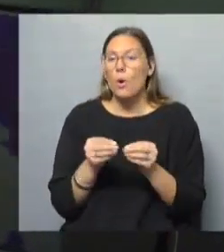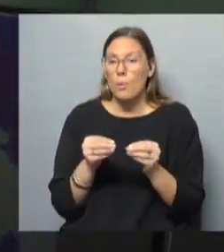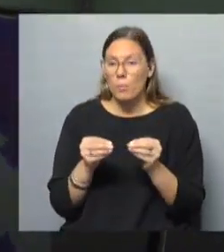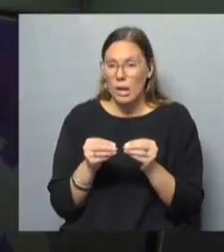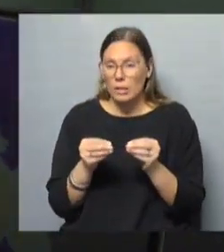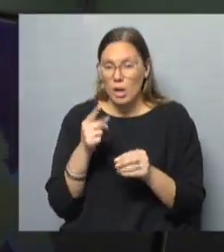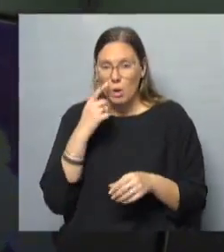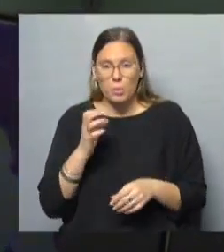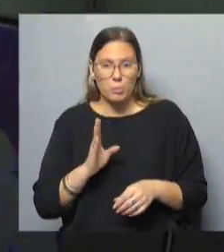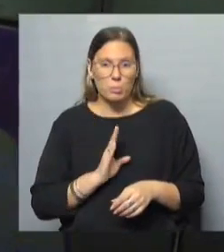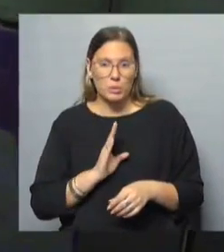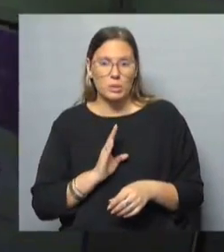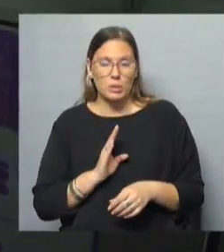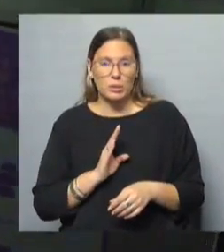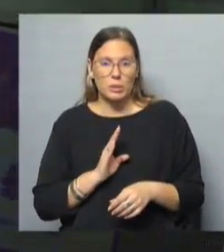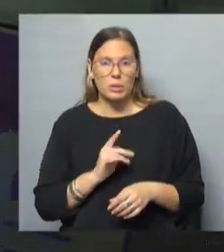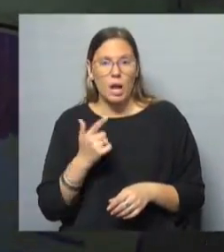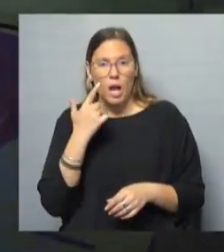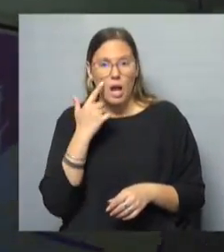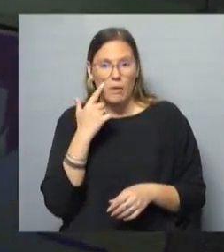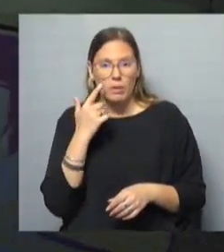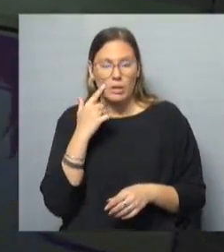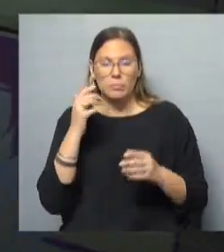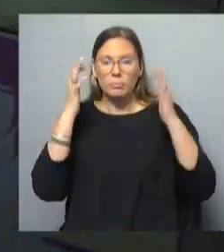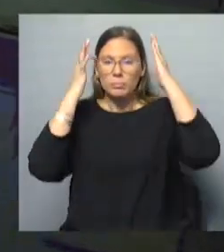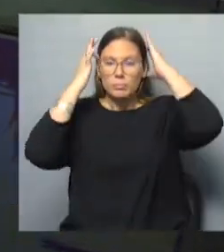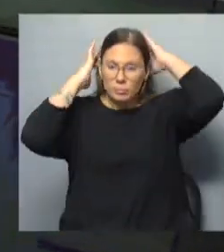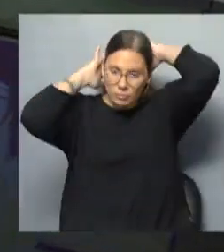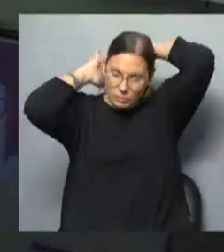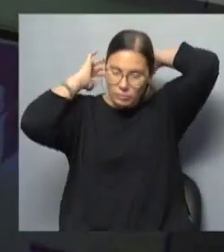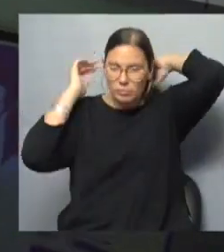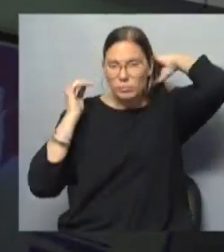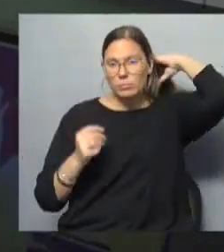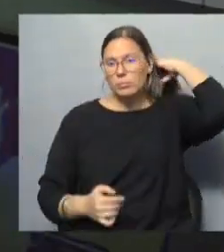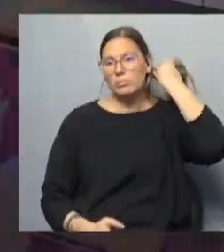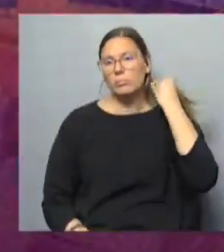y compañeras y bueno, vamos a conocer este emprendimiento.